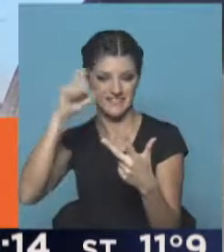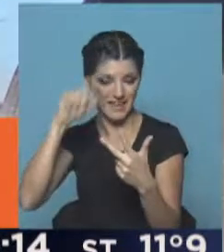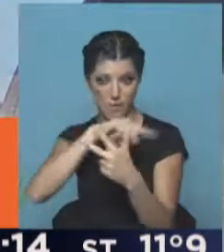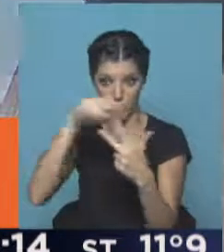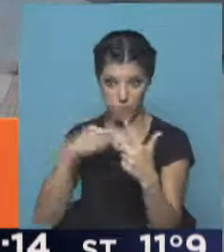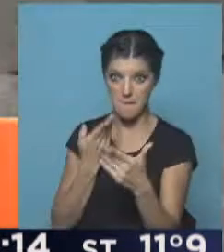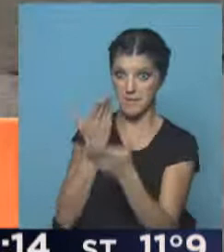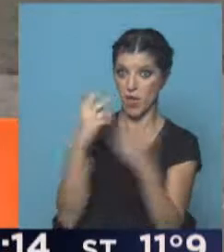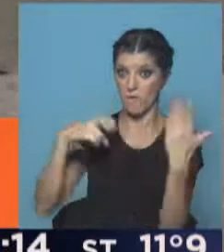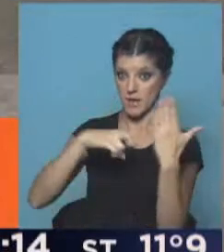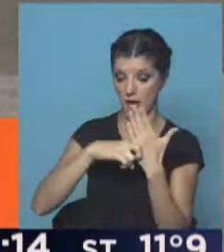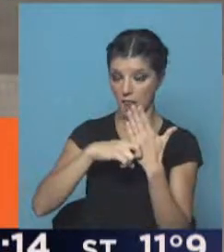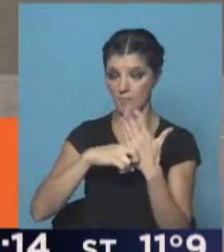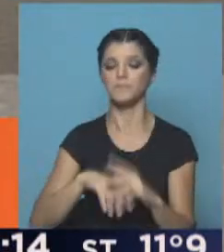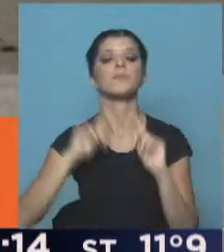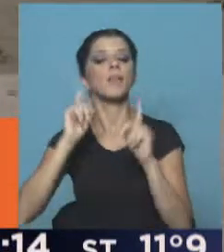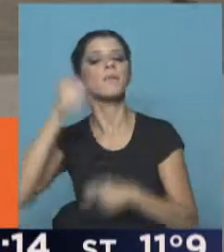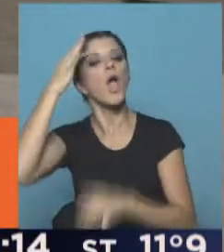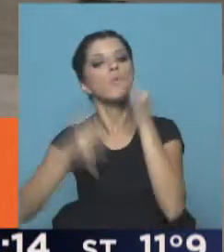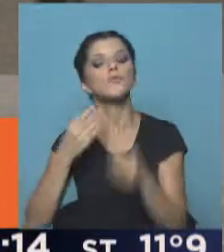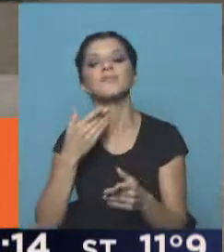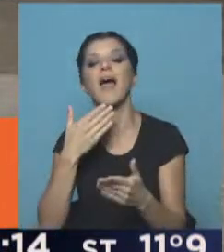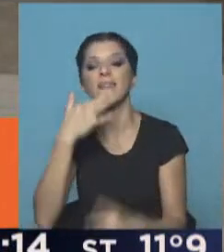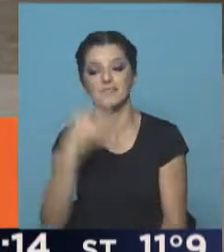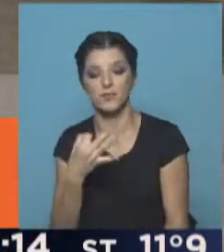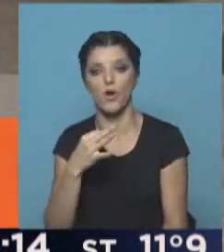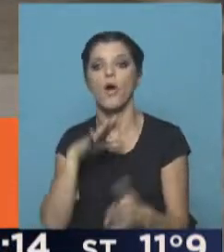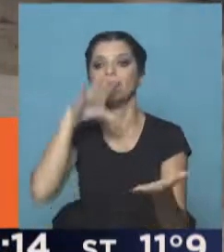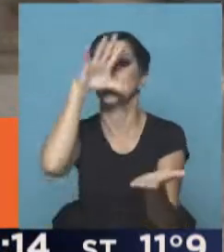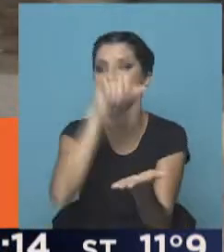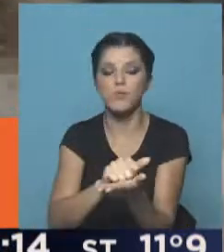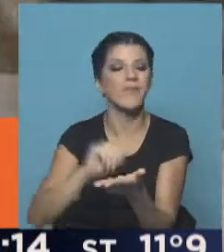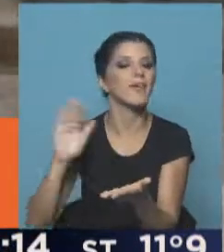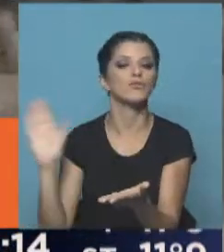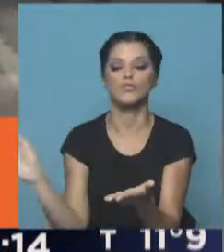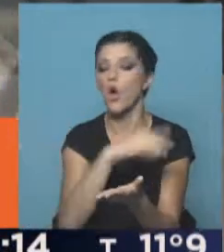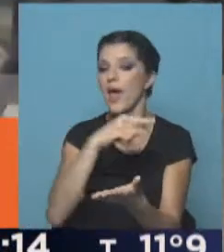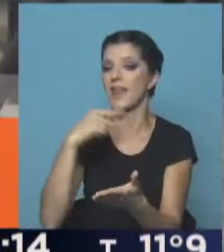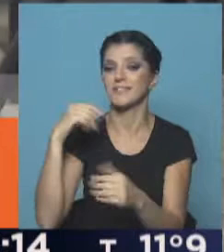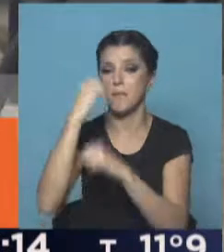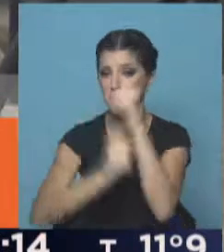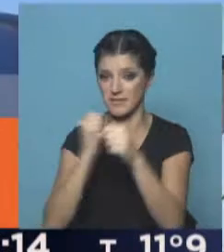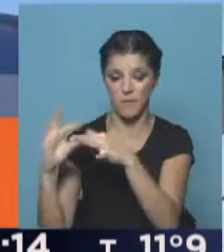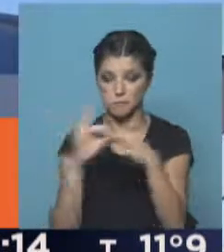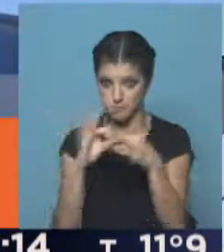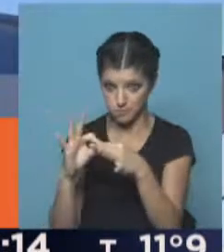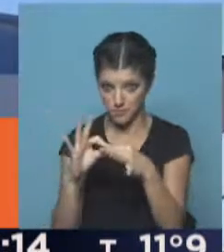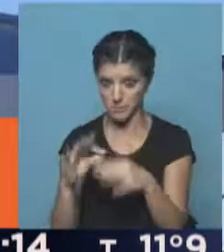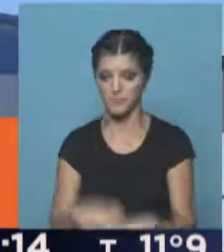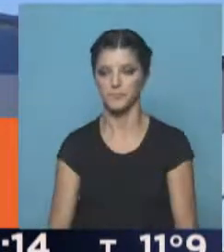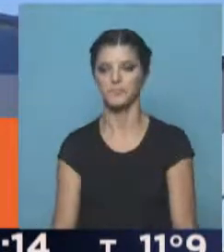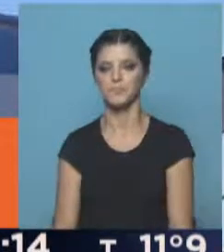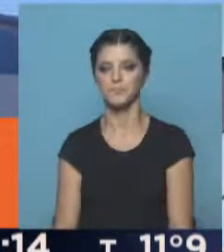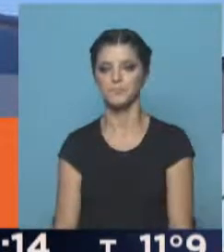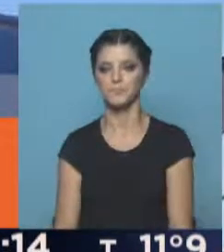decidió la justicia aplicar una inhibición general de bienes de todas estas empresas de esos grupos mencionados. En